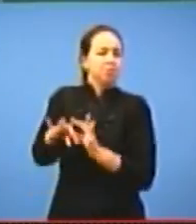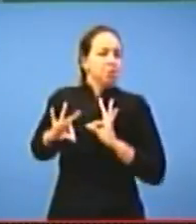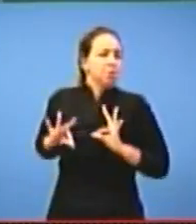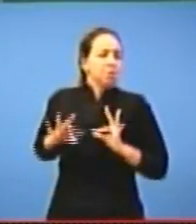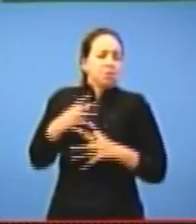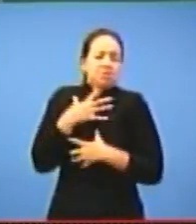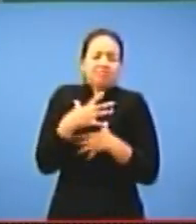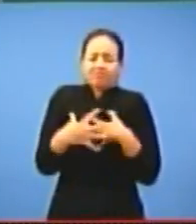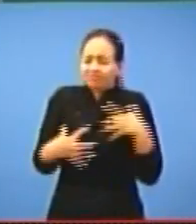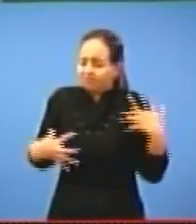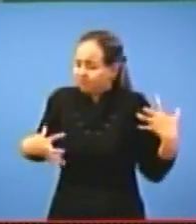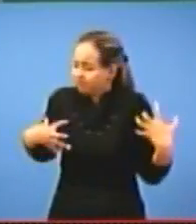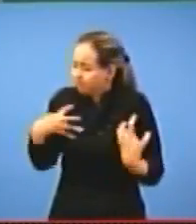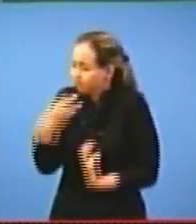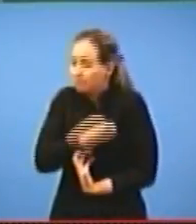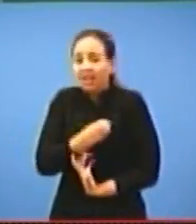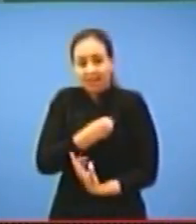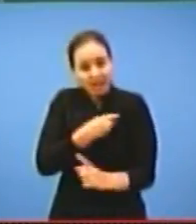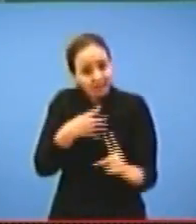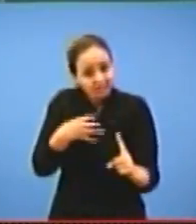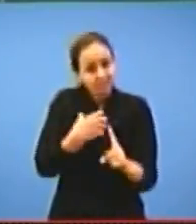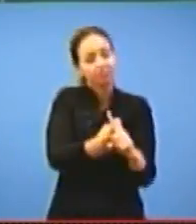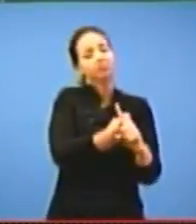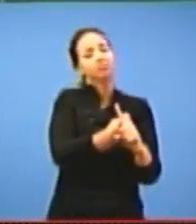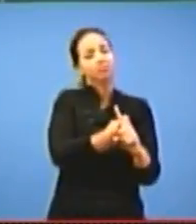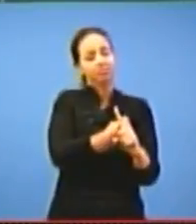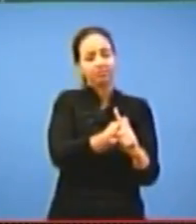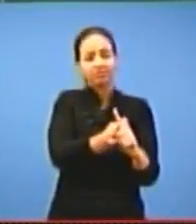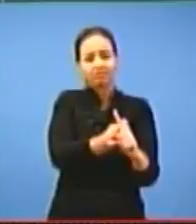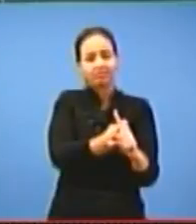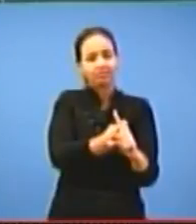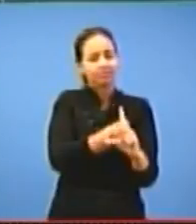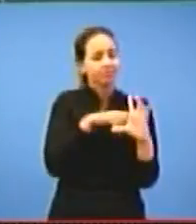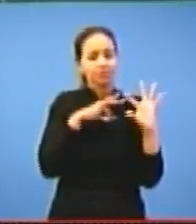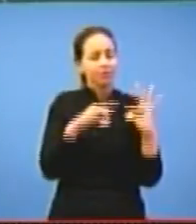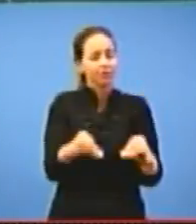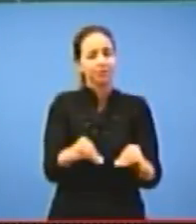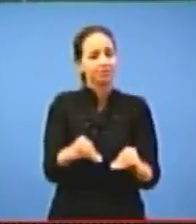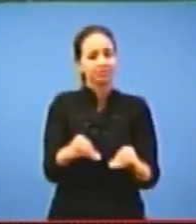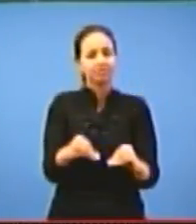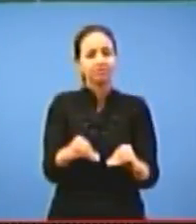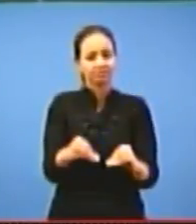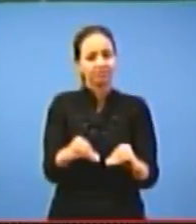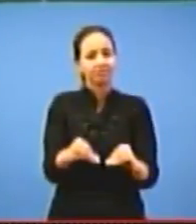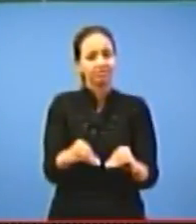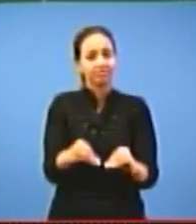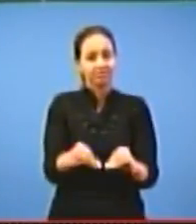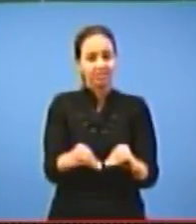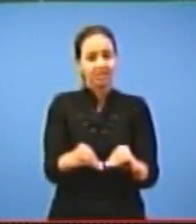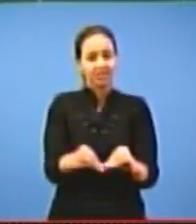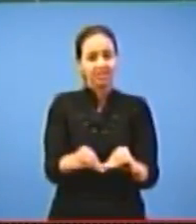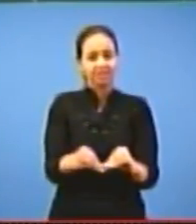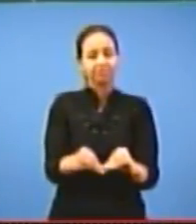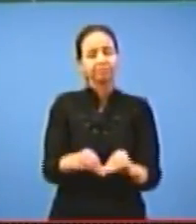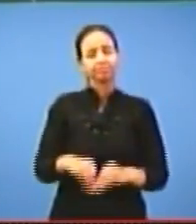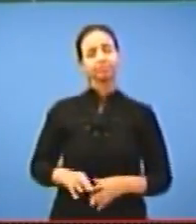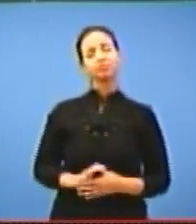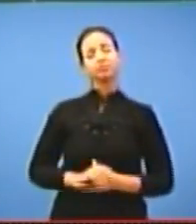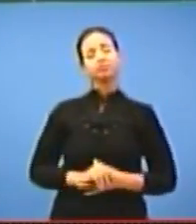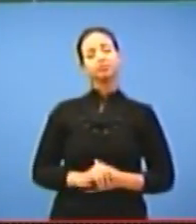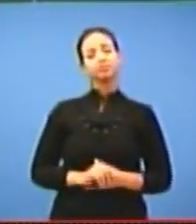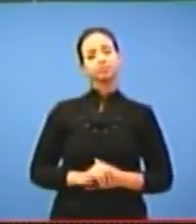estaba, todos mis pecados, todos sus pecados también estaban sobre él en aquel día. Él se entregó a Pilato